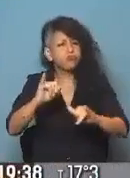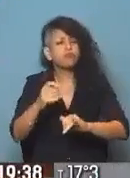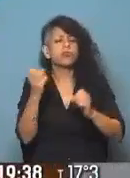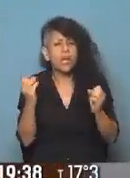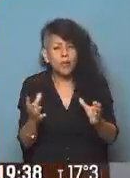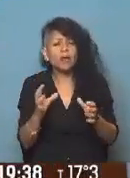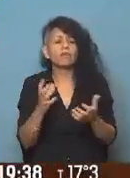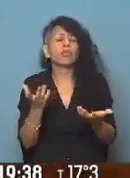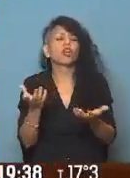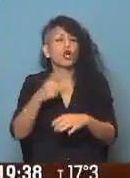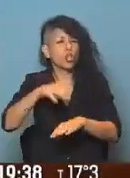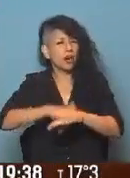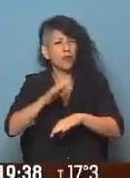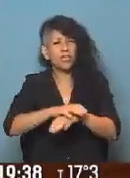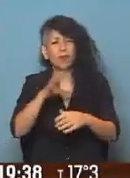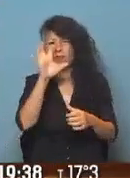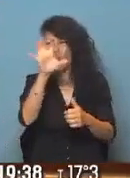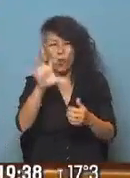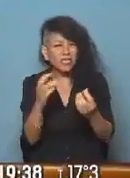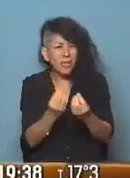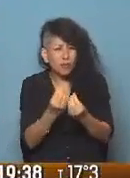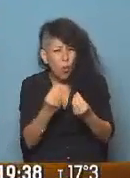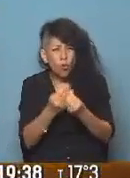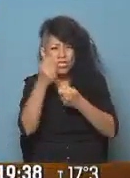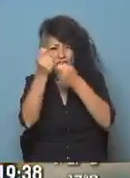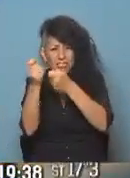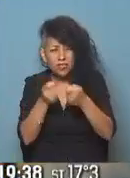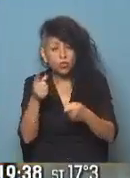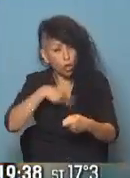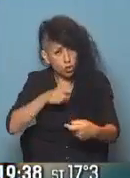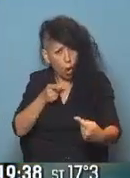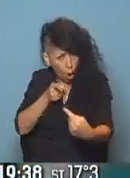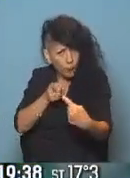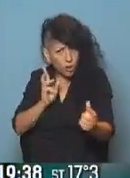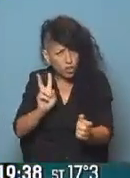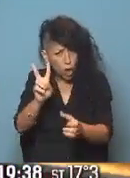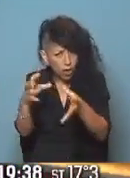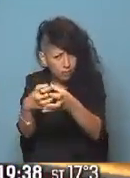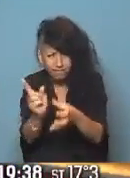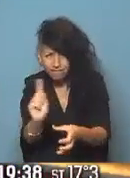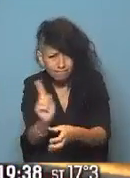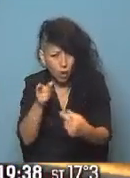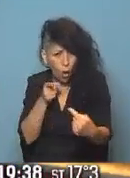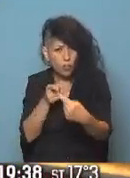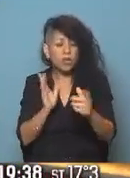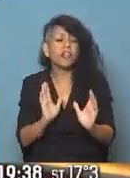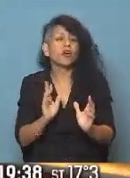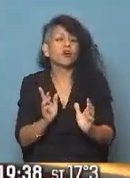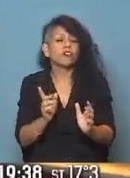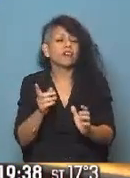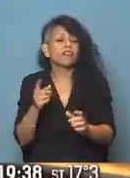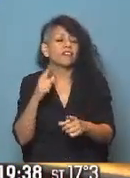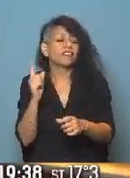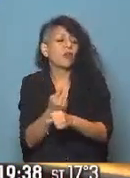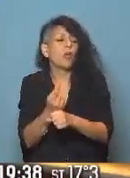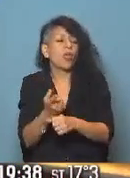muchas provincias, estamos hablando de muchas gobernaciones peronistas, que si bien somos opositores, tampoco podemos especular a la profundización de una crisis. Entonces